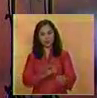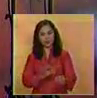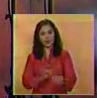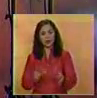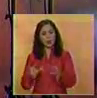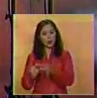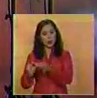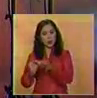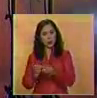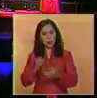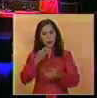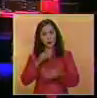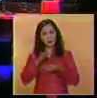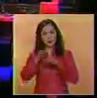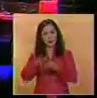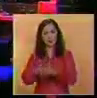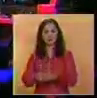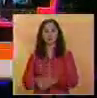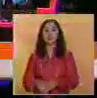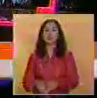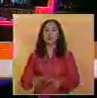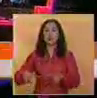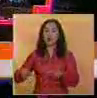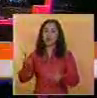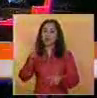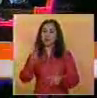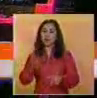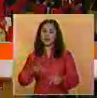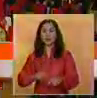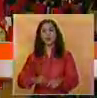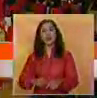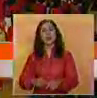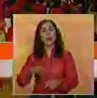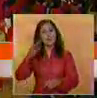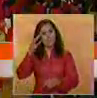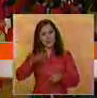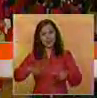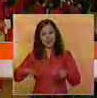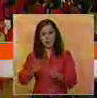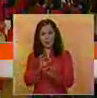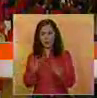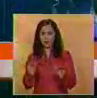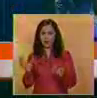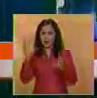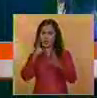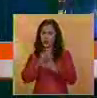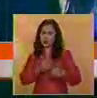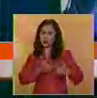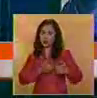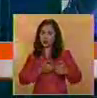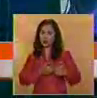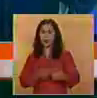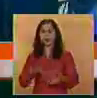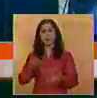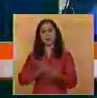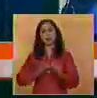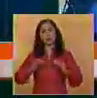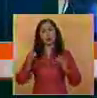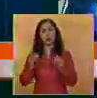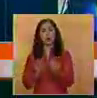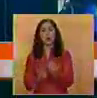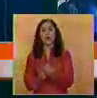sus talentos por una buena causa. El Salón Venezuela del Círculo Militar fue el escenario perfecto para la noche romántica. Evento organizado